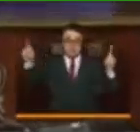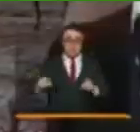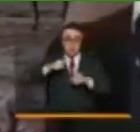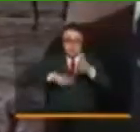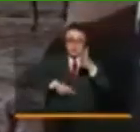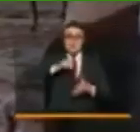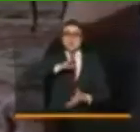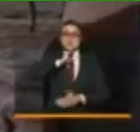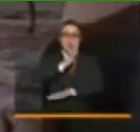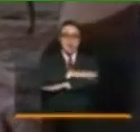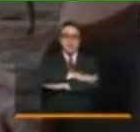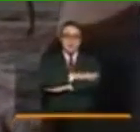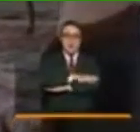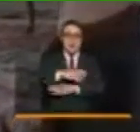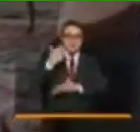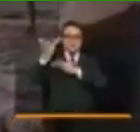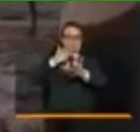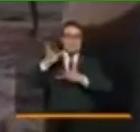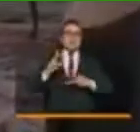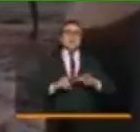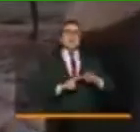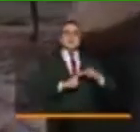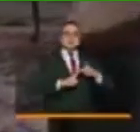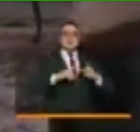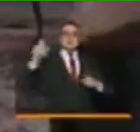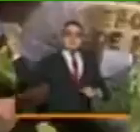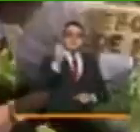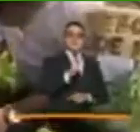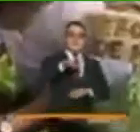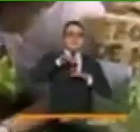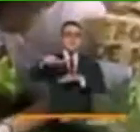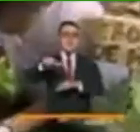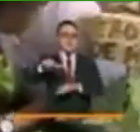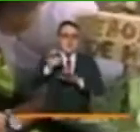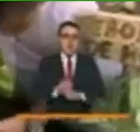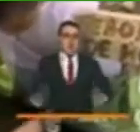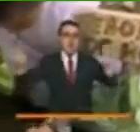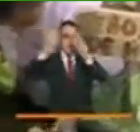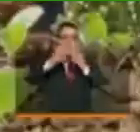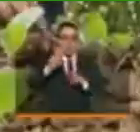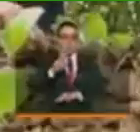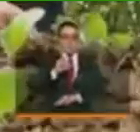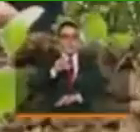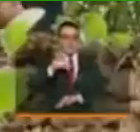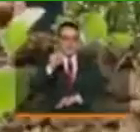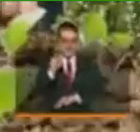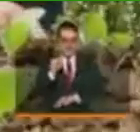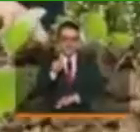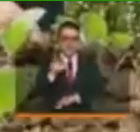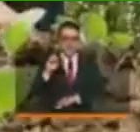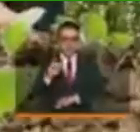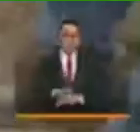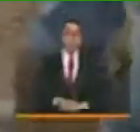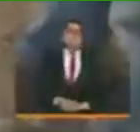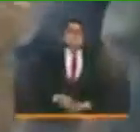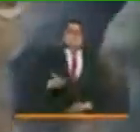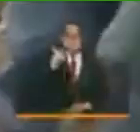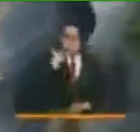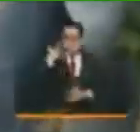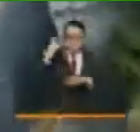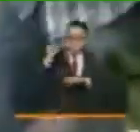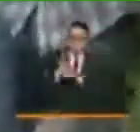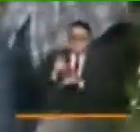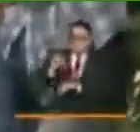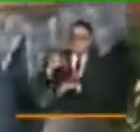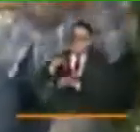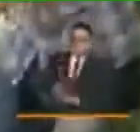Claudia Blum y el representante de la FAO en Colombia, Alan Bojanic, tiene como objetivo establecer las áreas prioritarias en las cuales la FAO contribuirá a